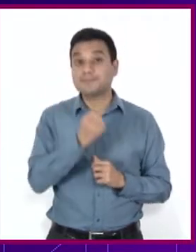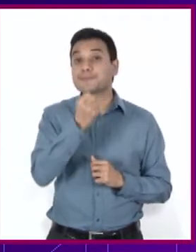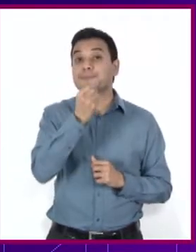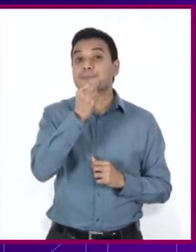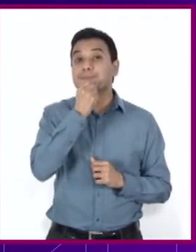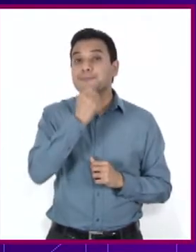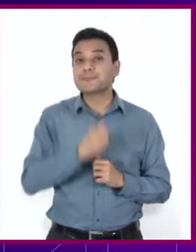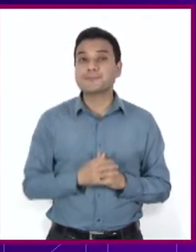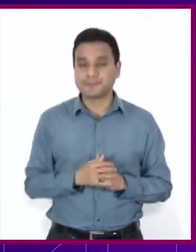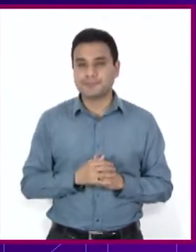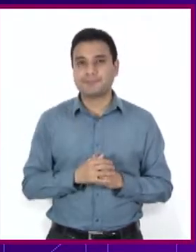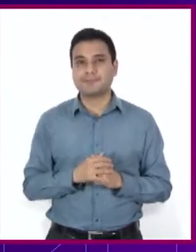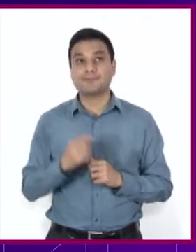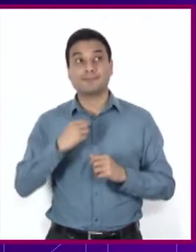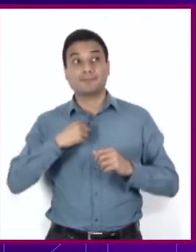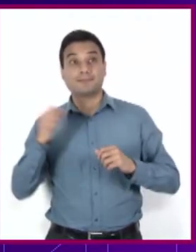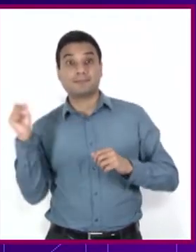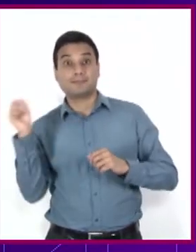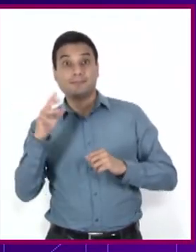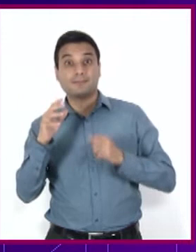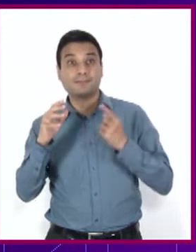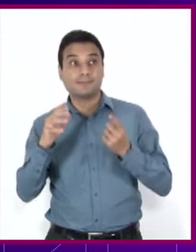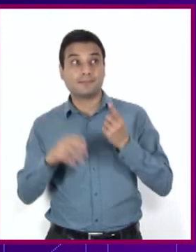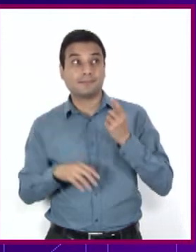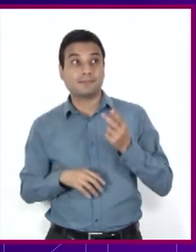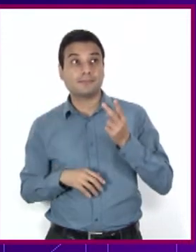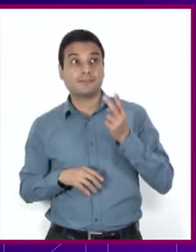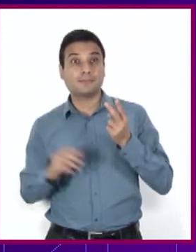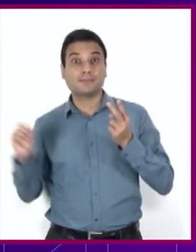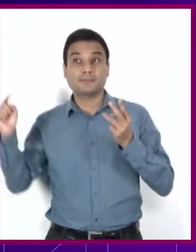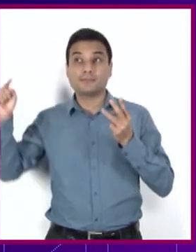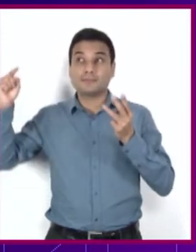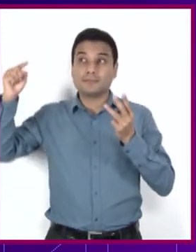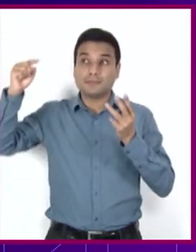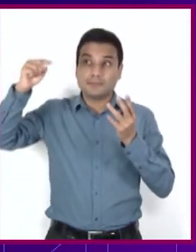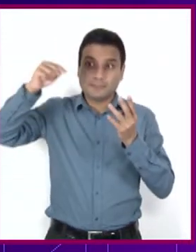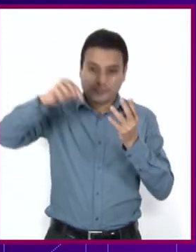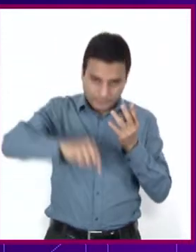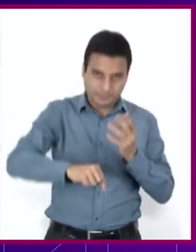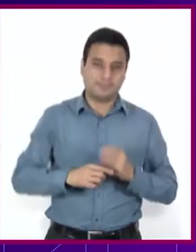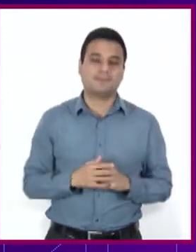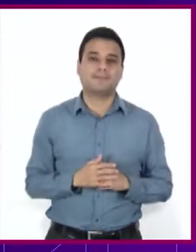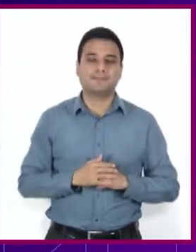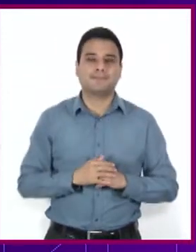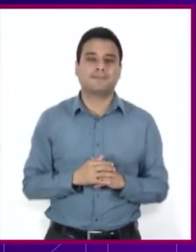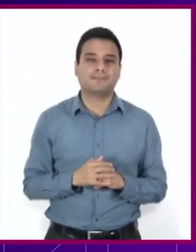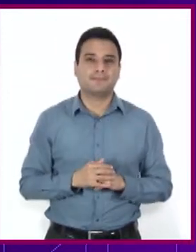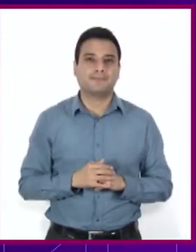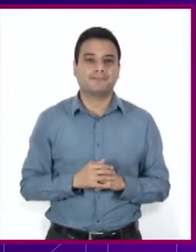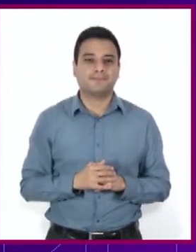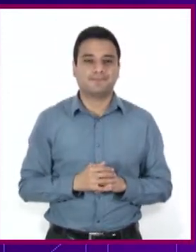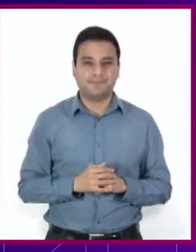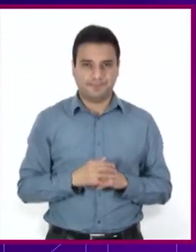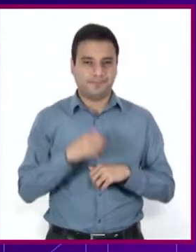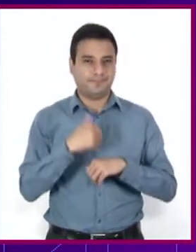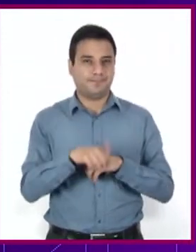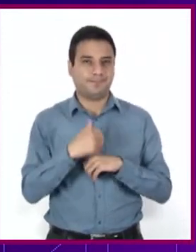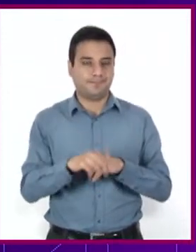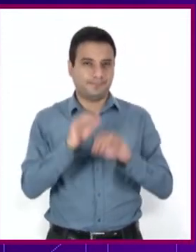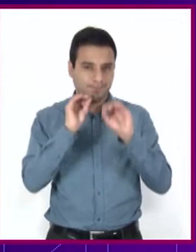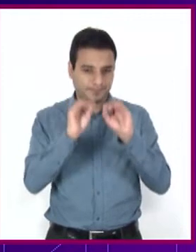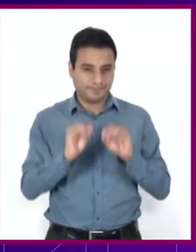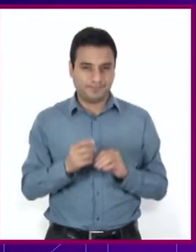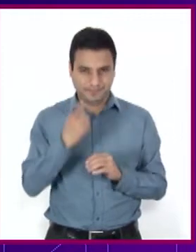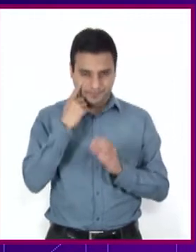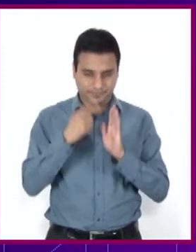transcurre desde que la piedra se lanza y hasta que choca con el agua. Sustituyendo los datos, obtenemos los